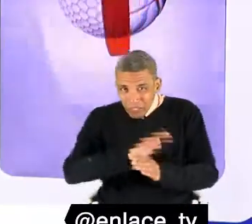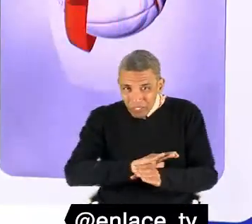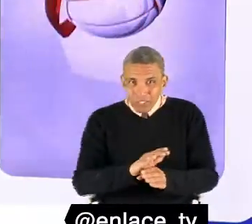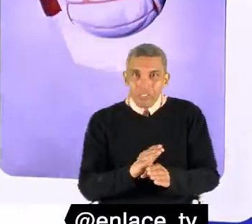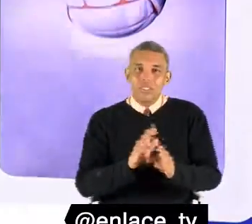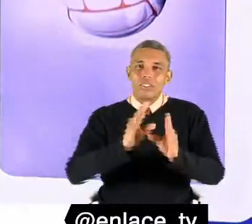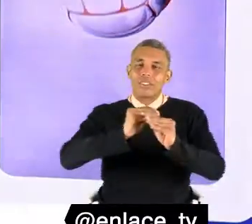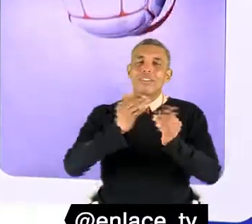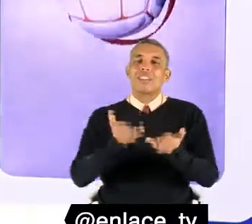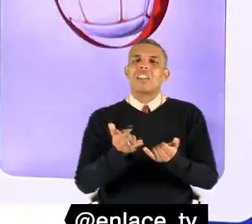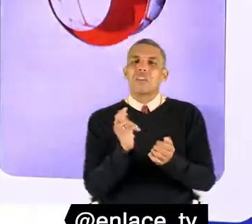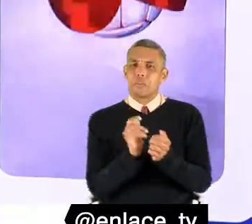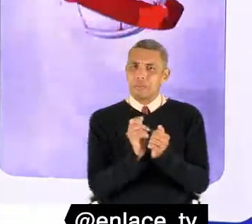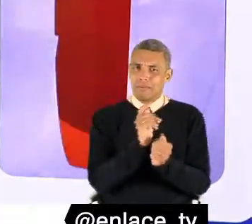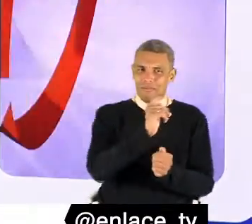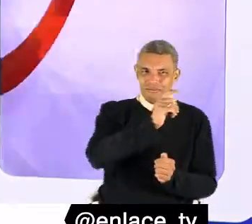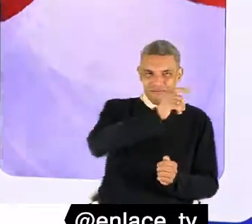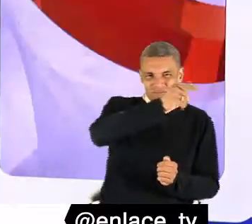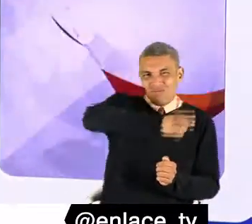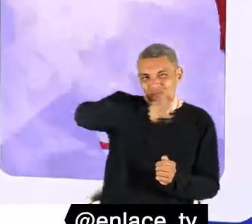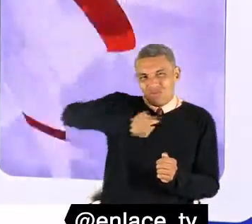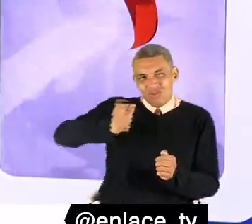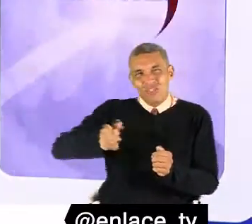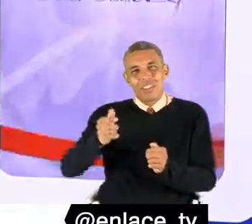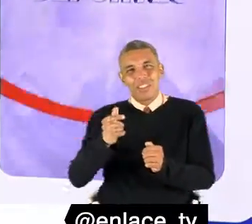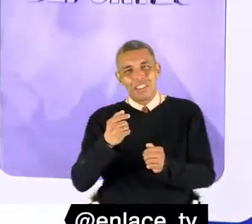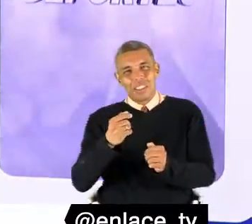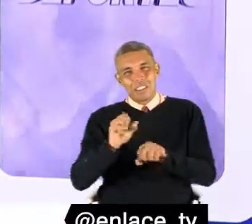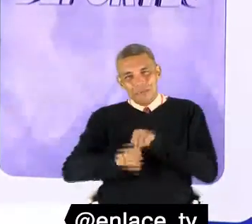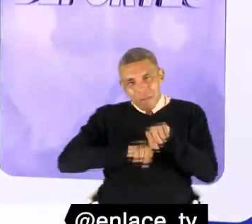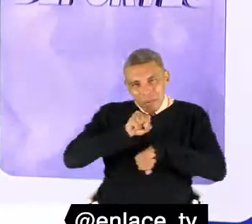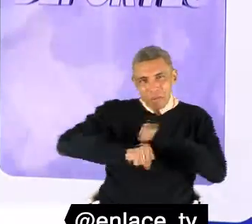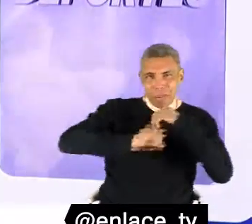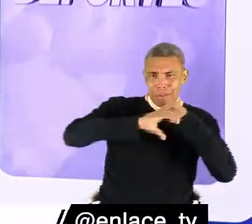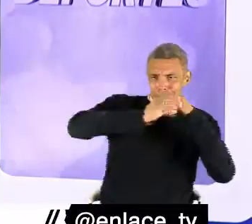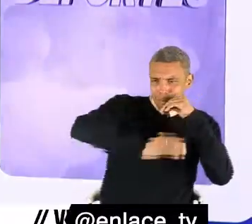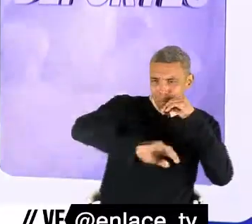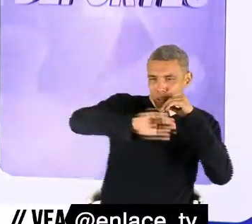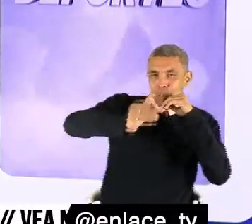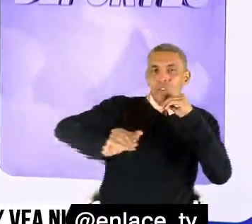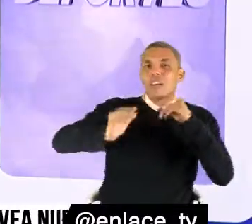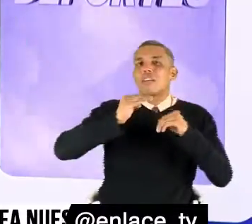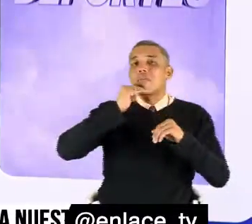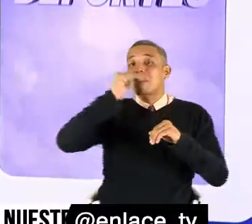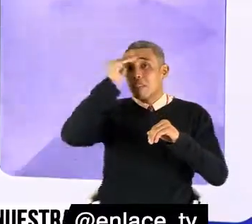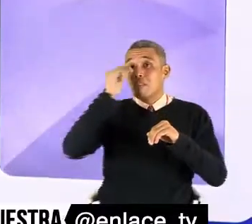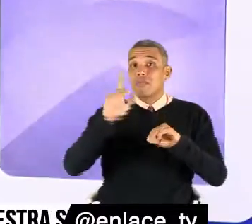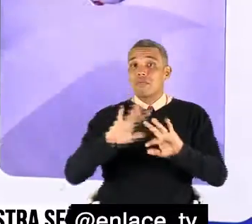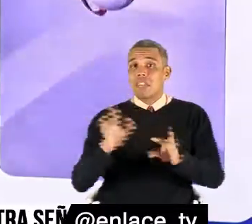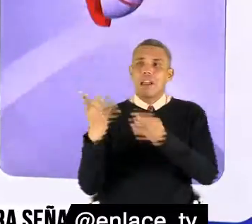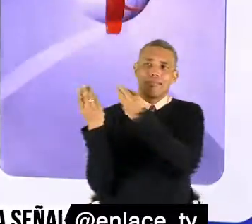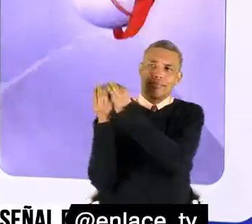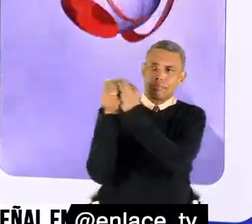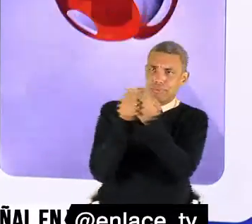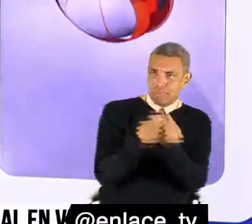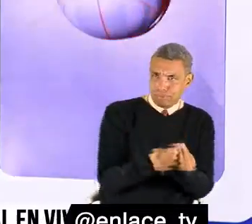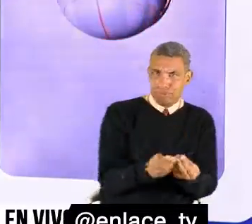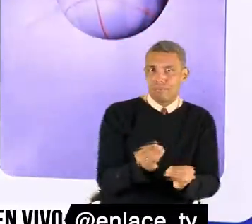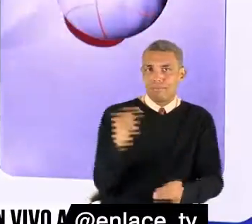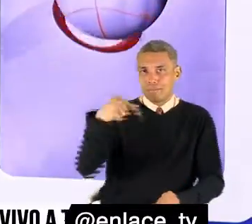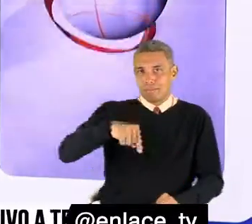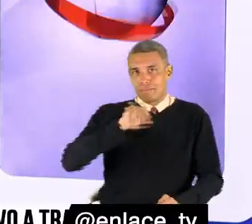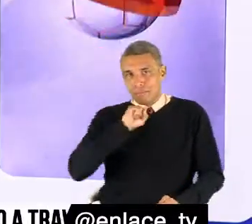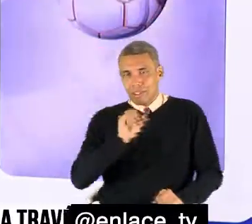noche. Deportistas regresan del Campeonato Mundial de BMX, pero deportistas también se preparan para participar ahora